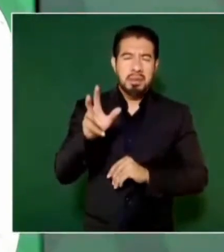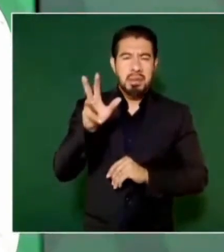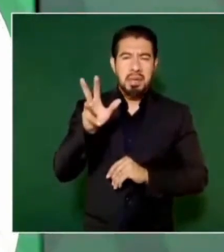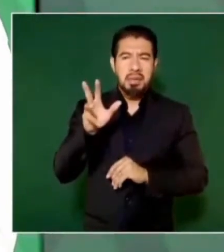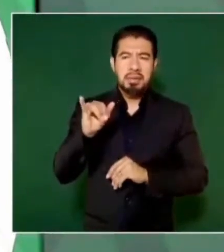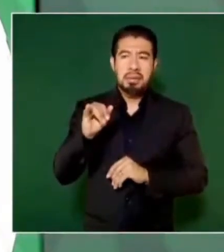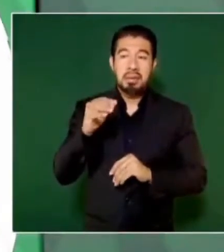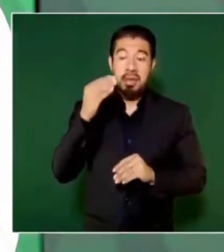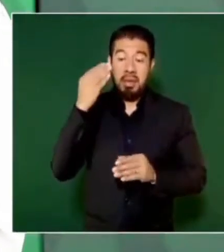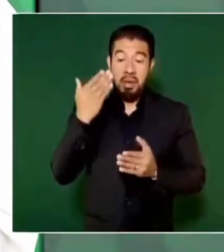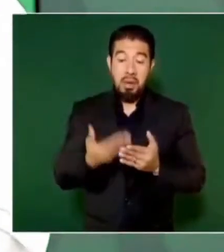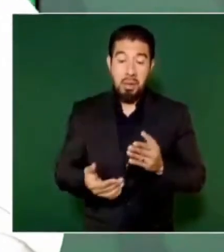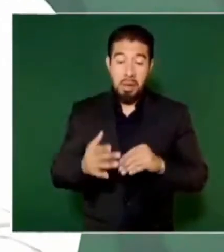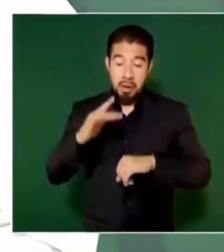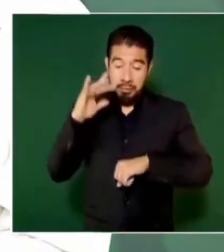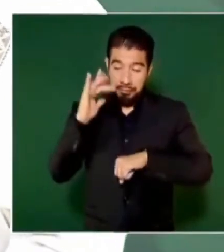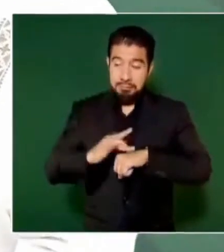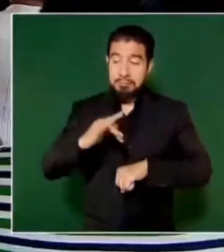a como es ahora,